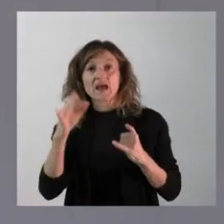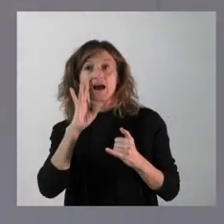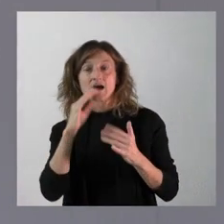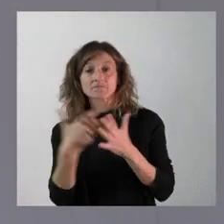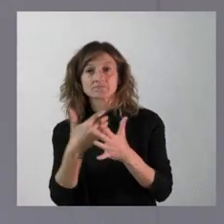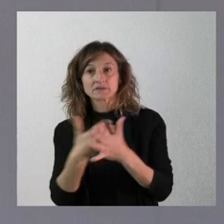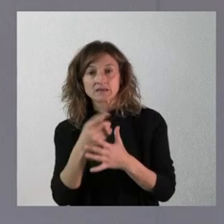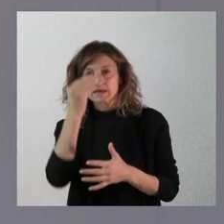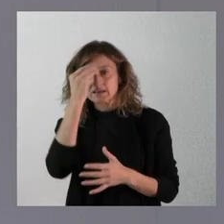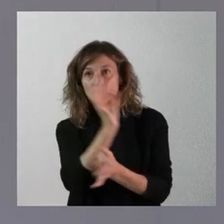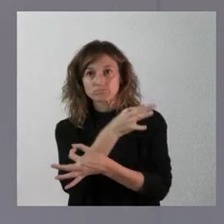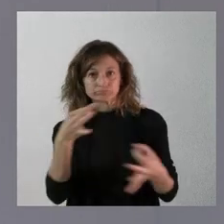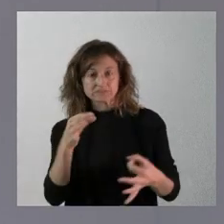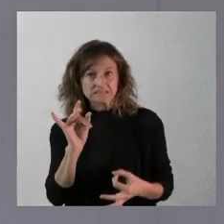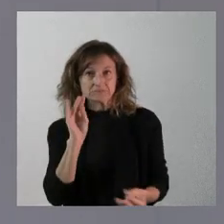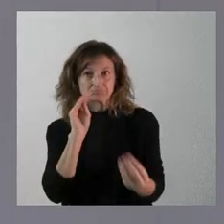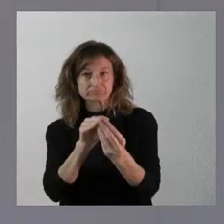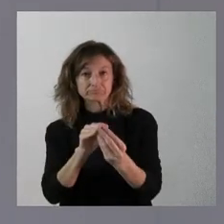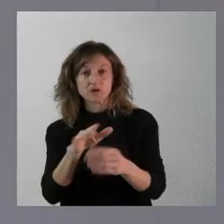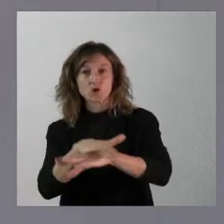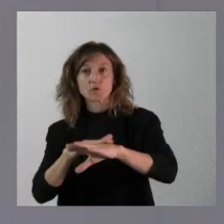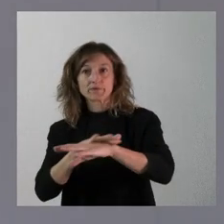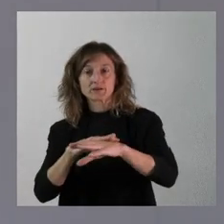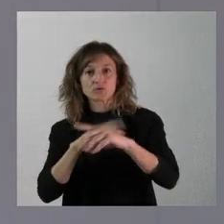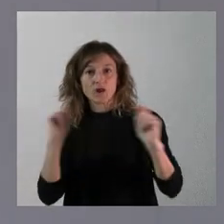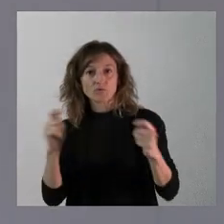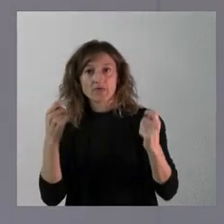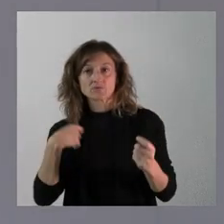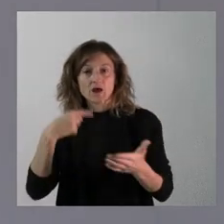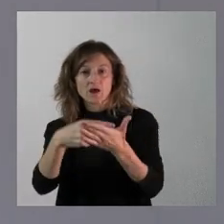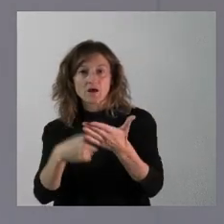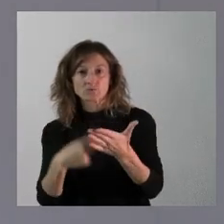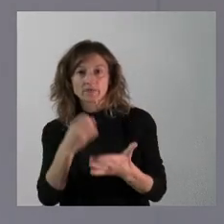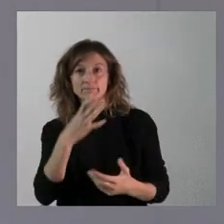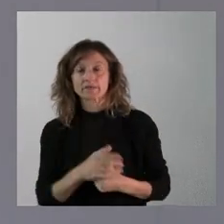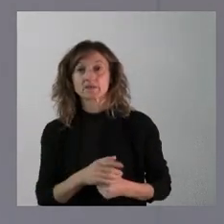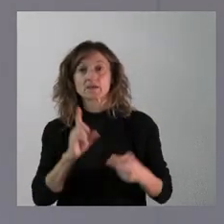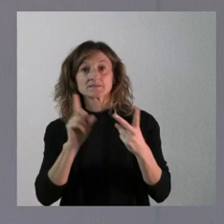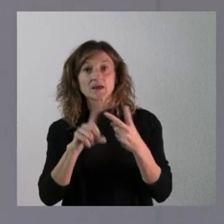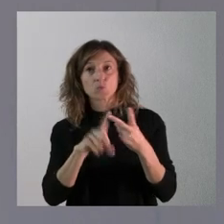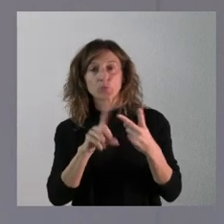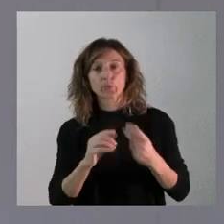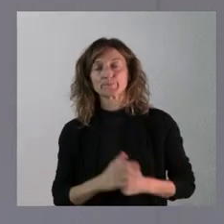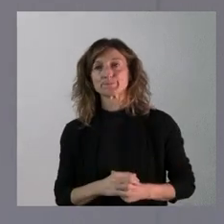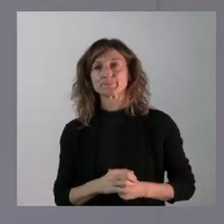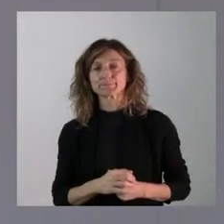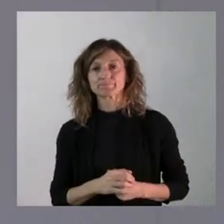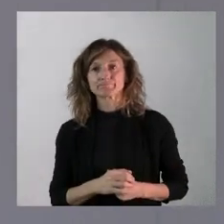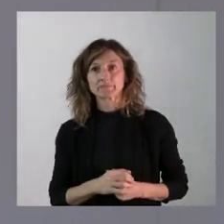ha señalado creo que son esas las que anunciado el gobierno y por tanto las tiene usted bien apuntadas no lo segundo el mapa del